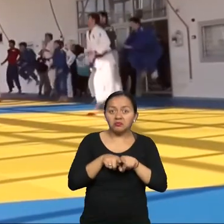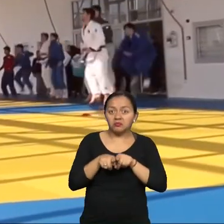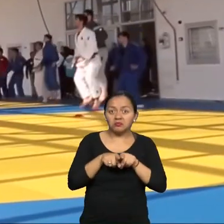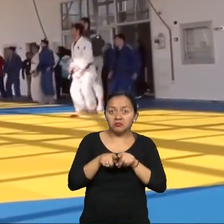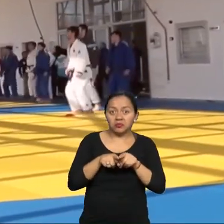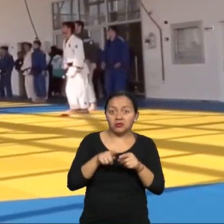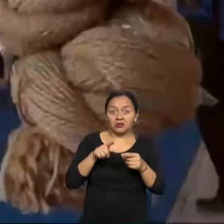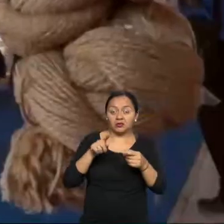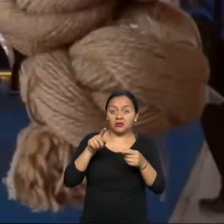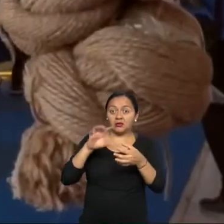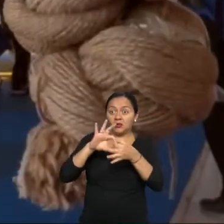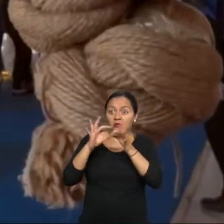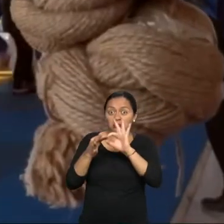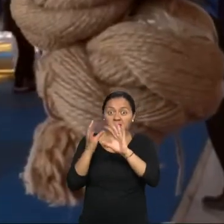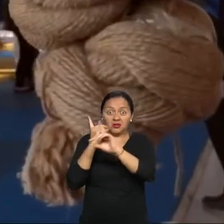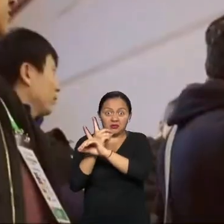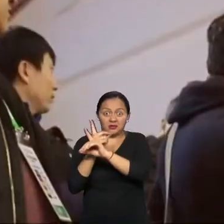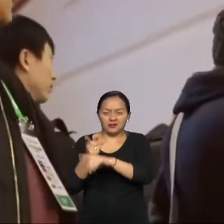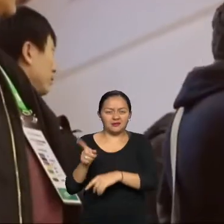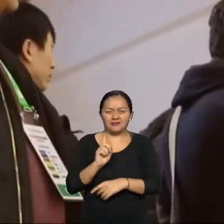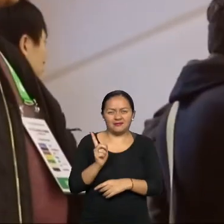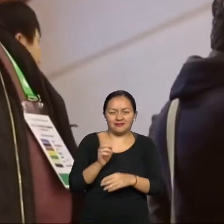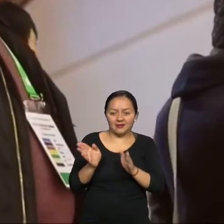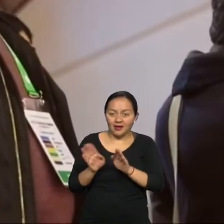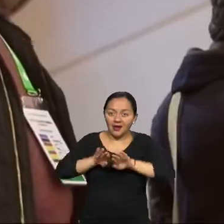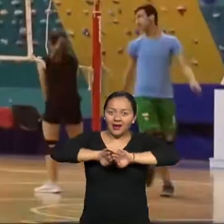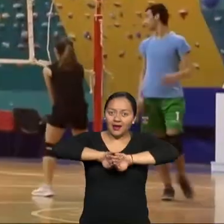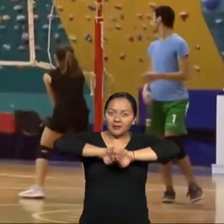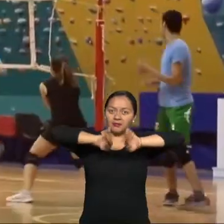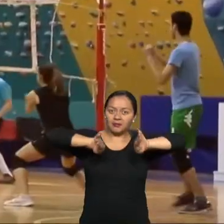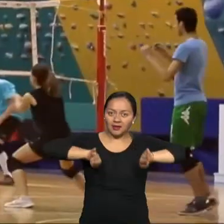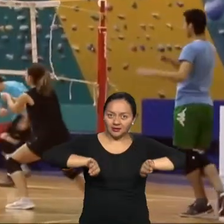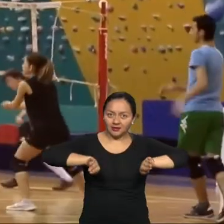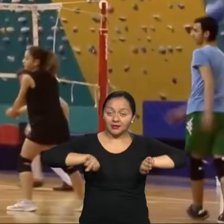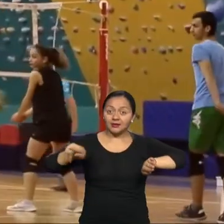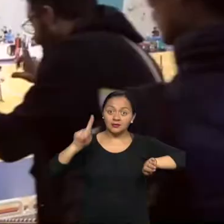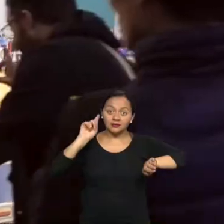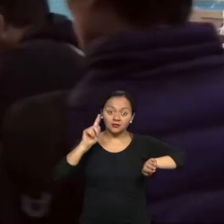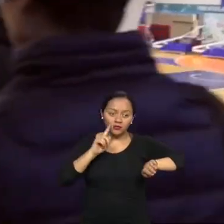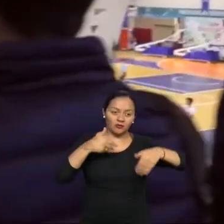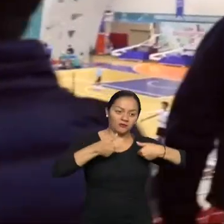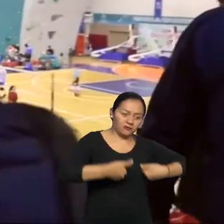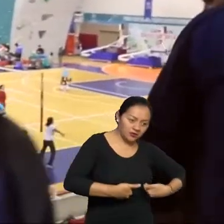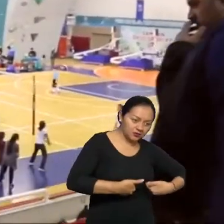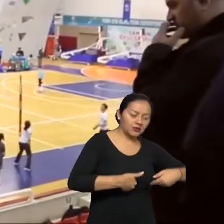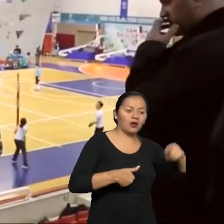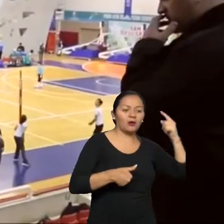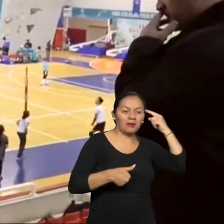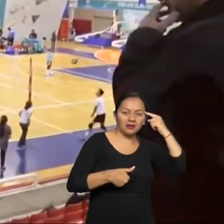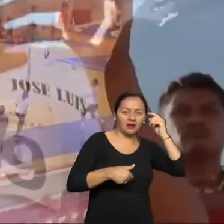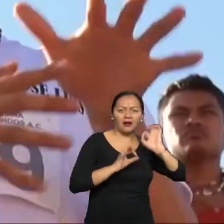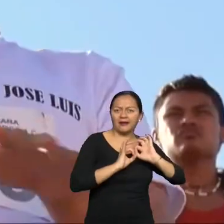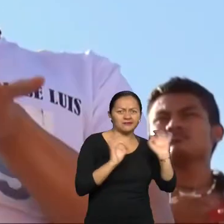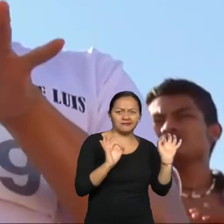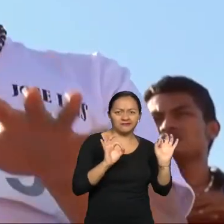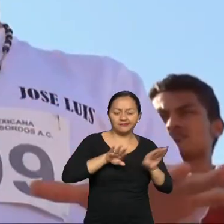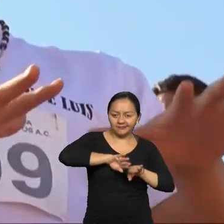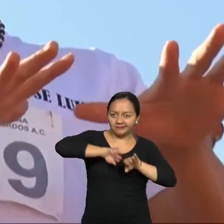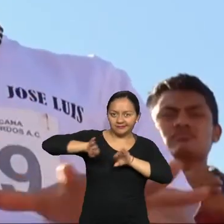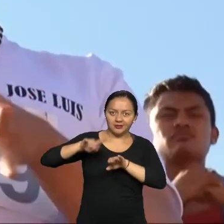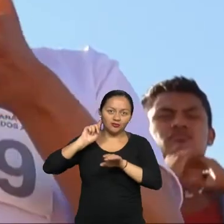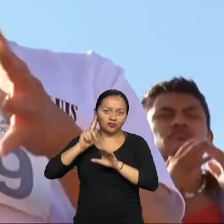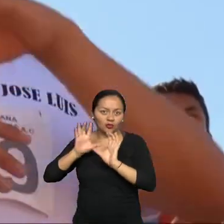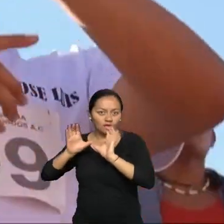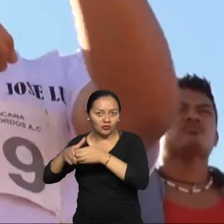Paralímpicos, ya que la discapacidad auditiva no supone una desventaja física o mental para practicar un deporte. Sin embargo,